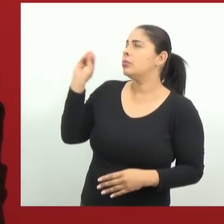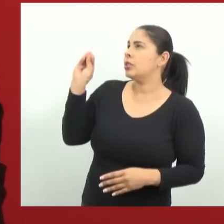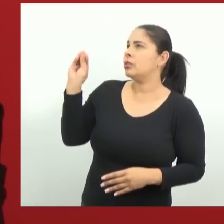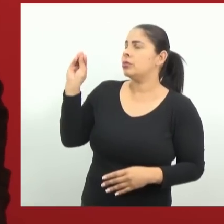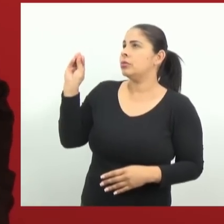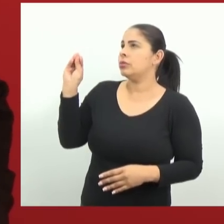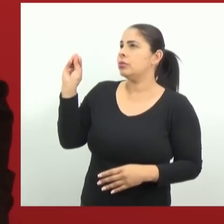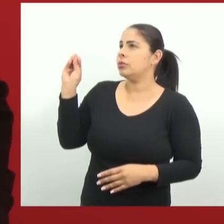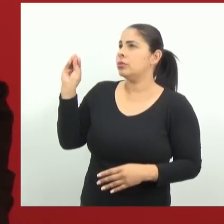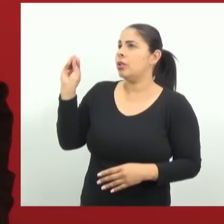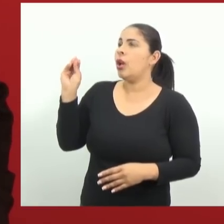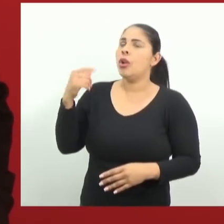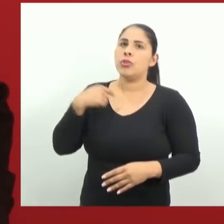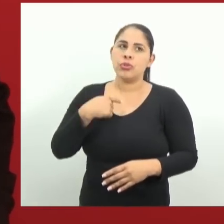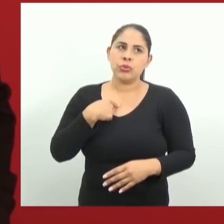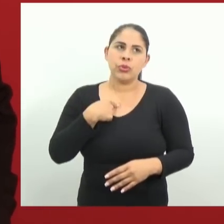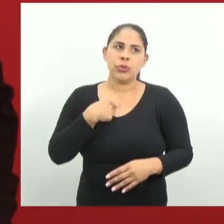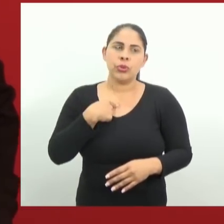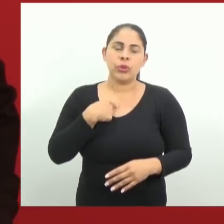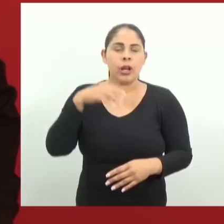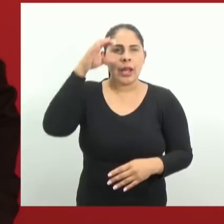huí tanto de